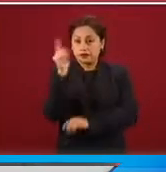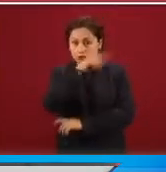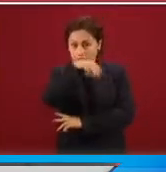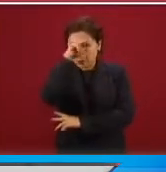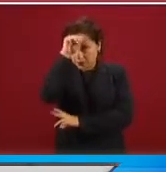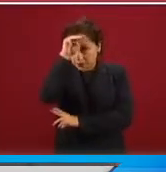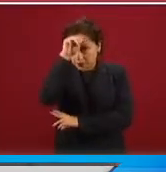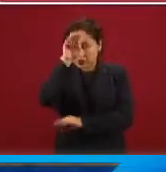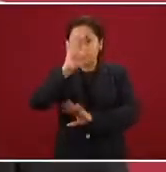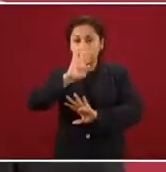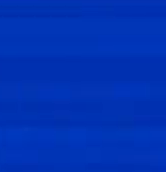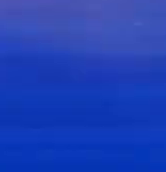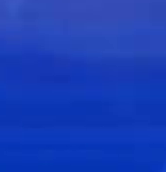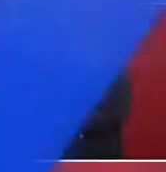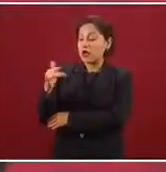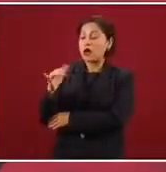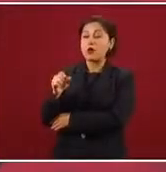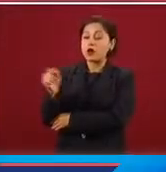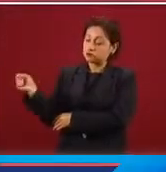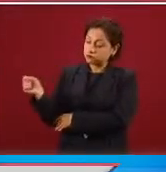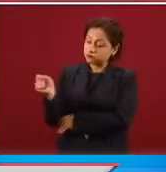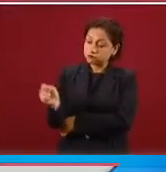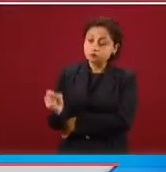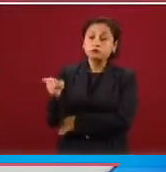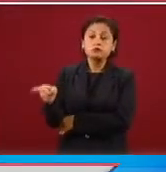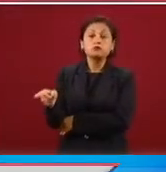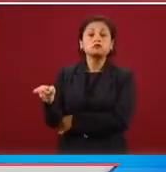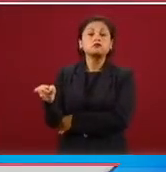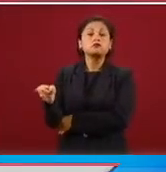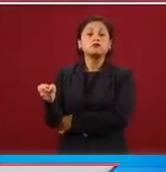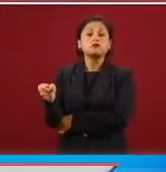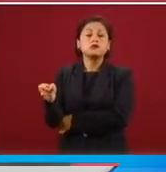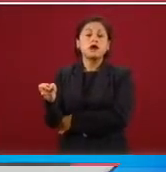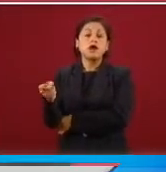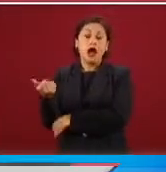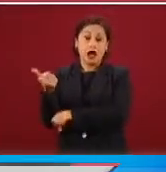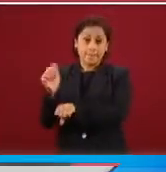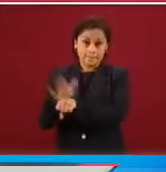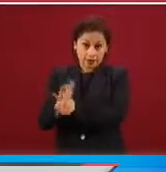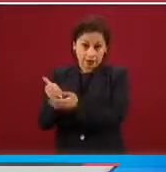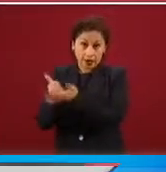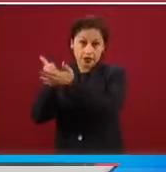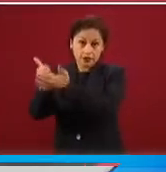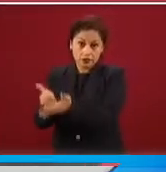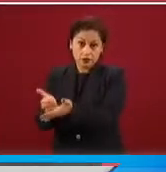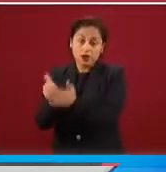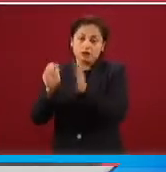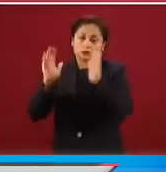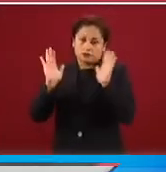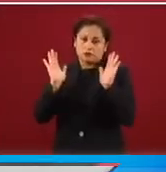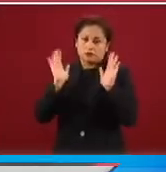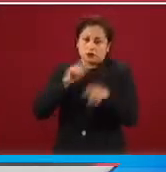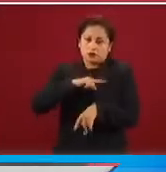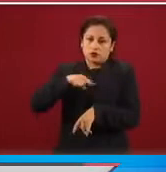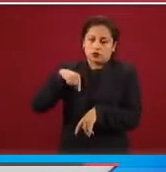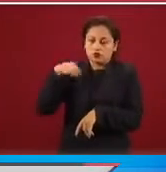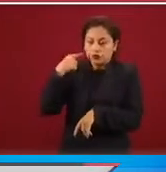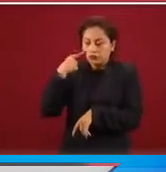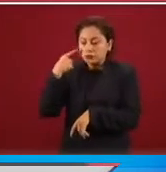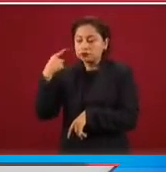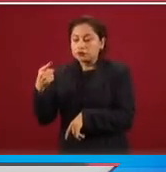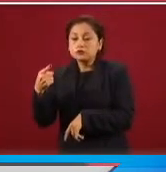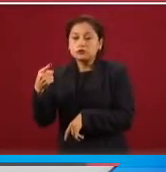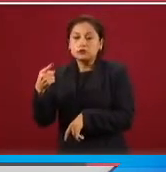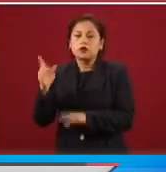ni se alienta desde el gobierno. Genaro García Luna. La situación de inseguridad y violencia en México son producto de contar